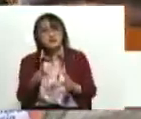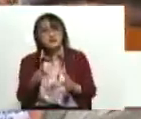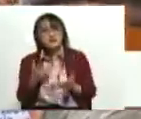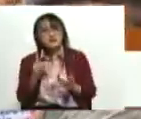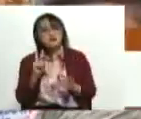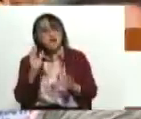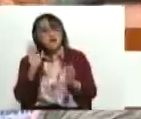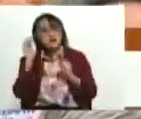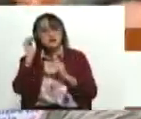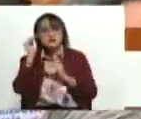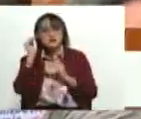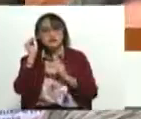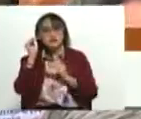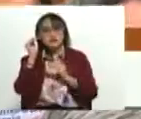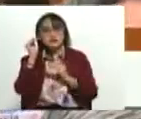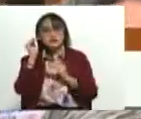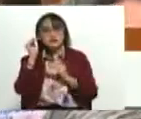atender